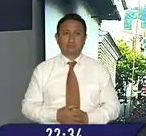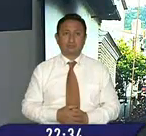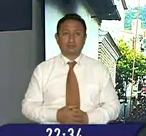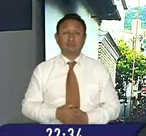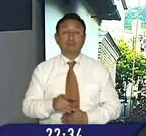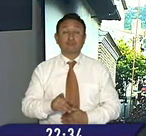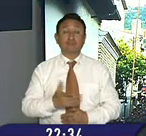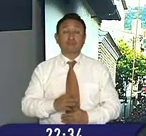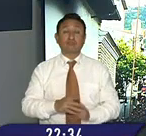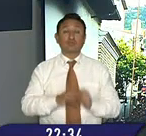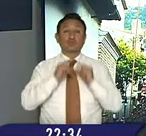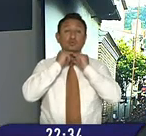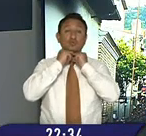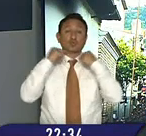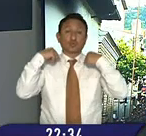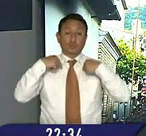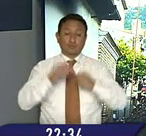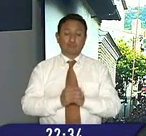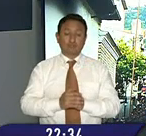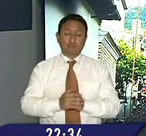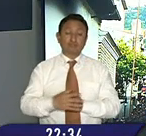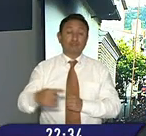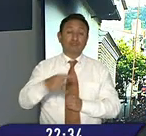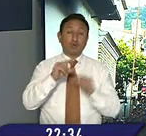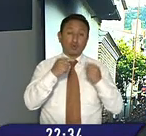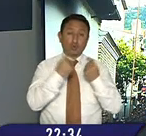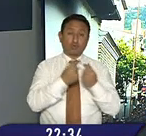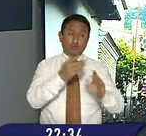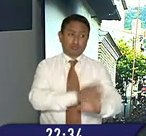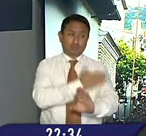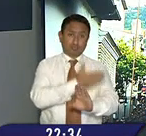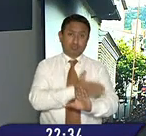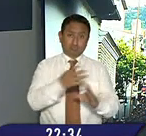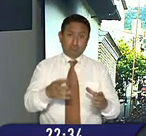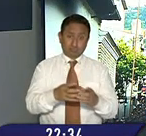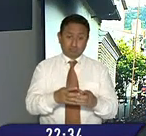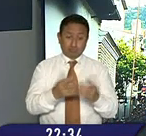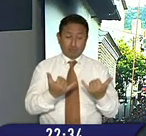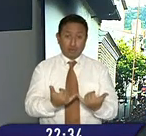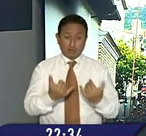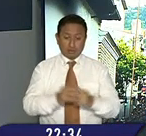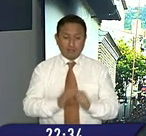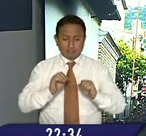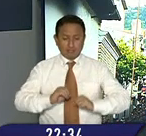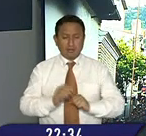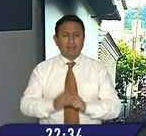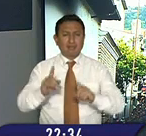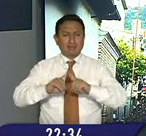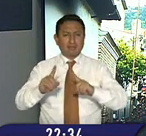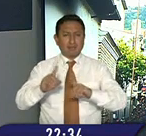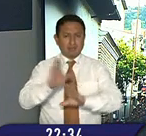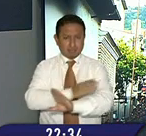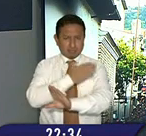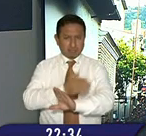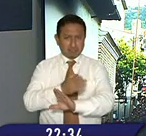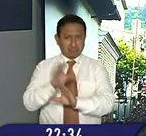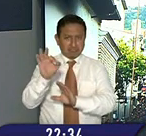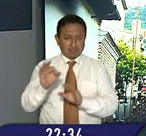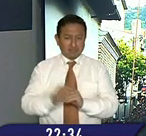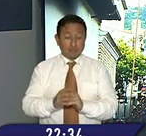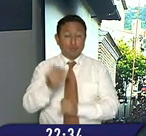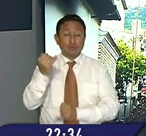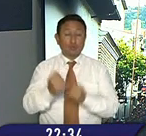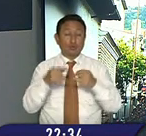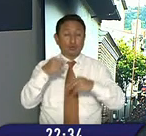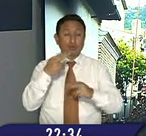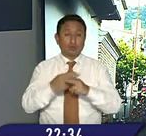Frailes de la comunidad franciscana formaron un grupo musical que actualmente ha masterizado una variedad de canciones. Su último tema